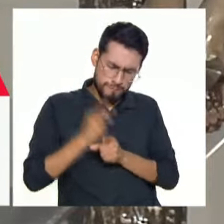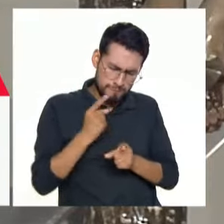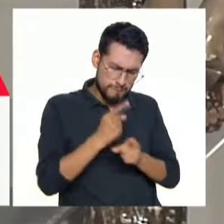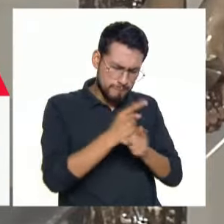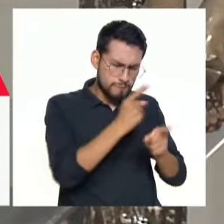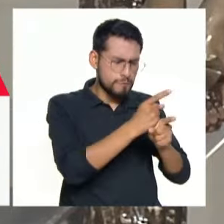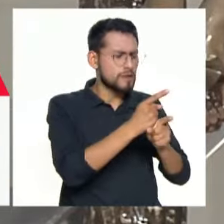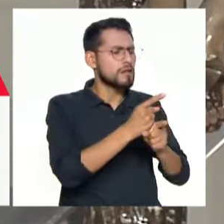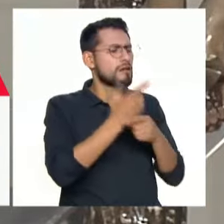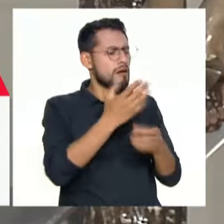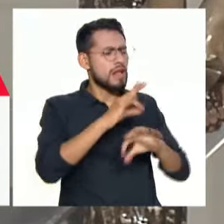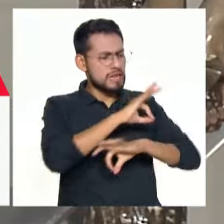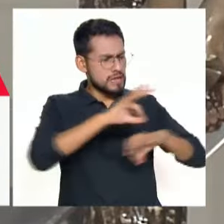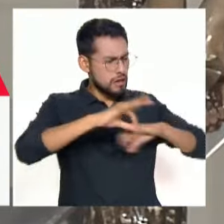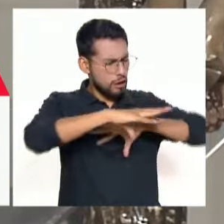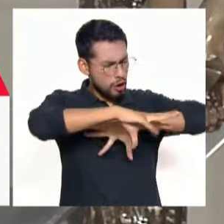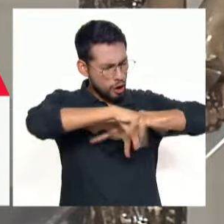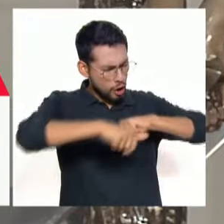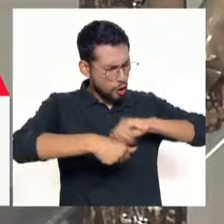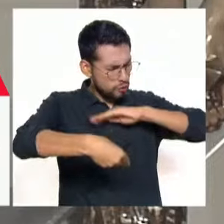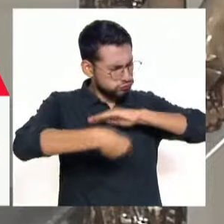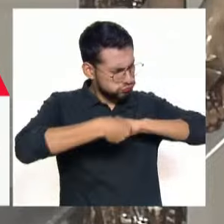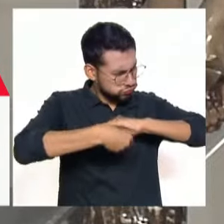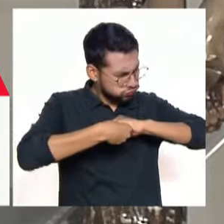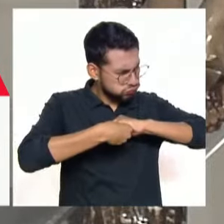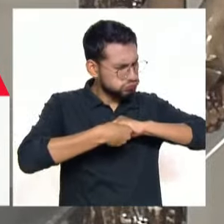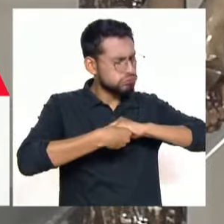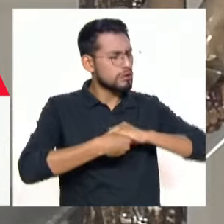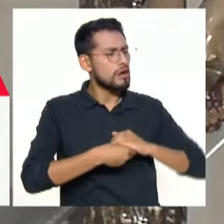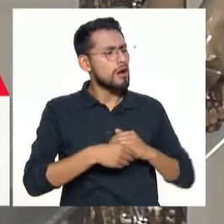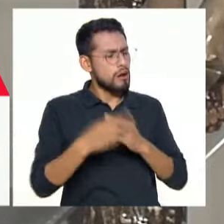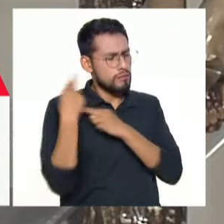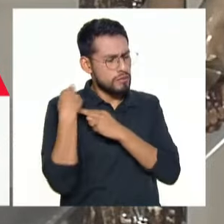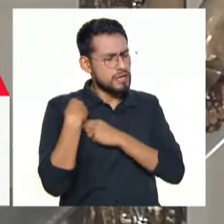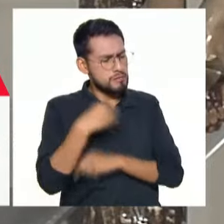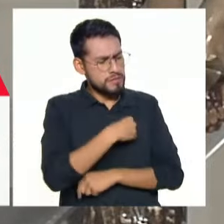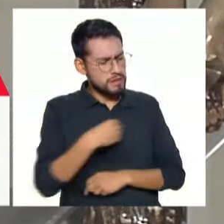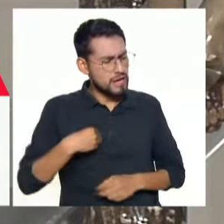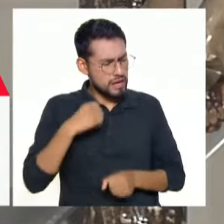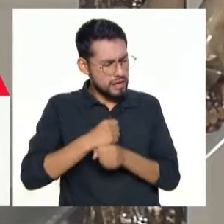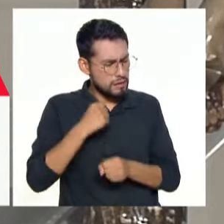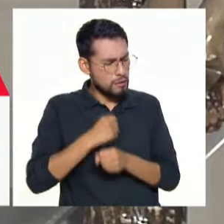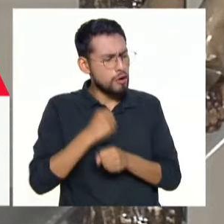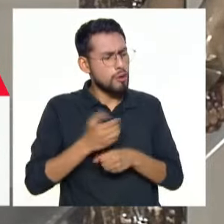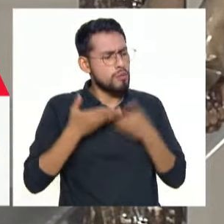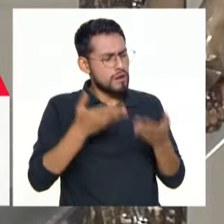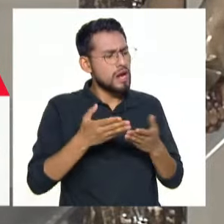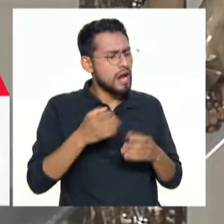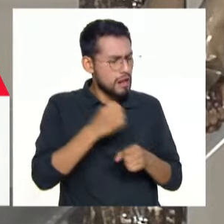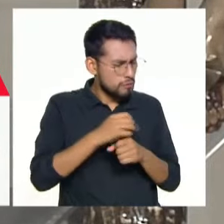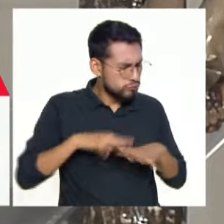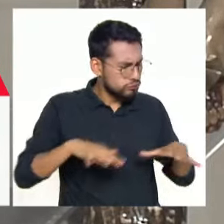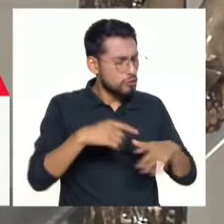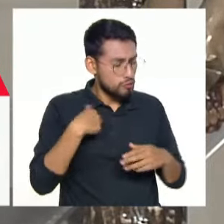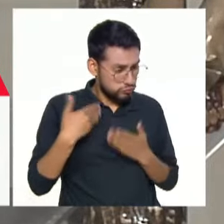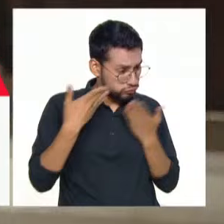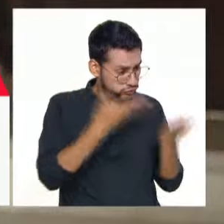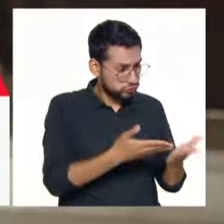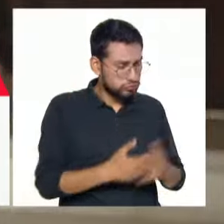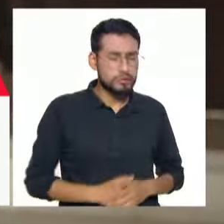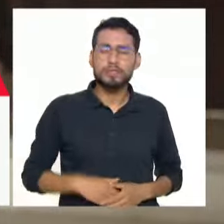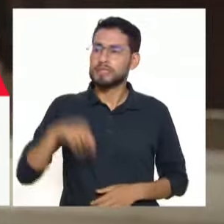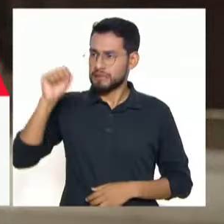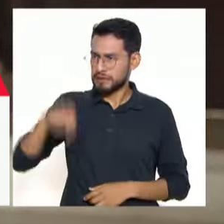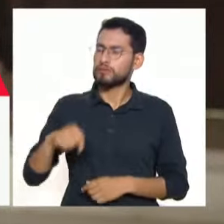leal y fielmente, sin cometer actos de corrupción, el cargo de ministro de Trabajo y Promoción del Empleo que le confío?